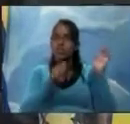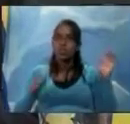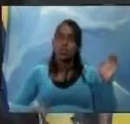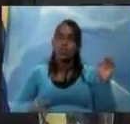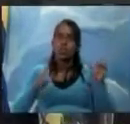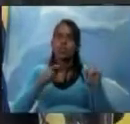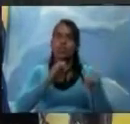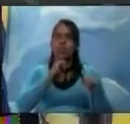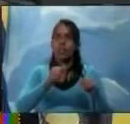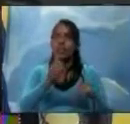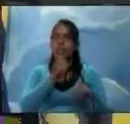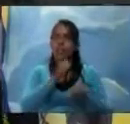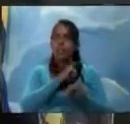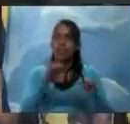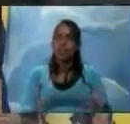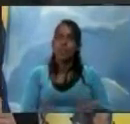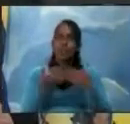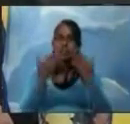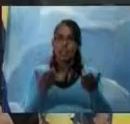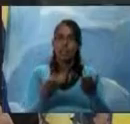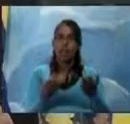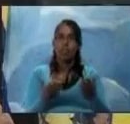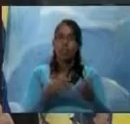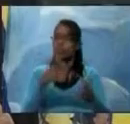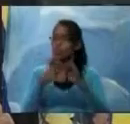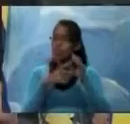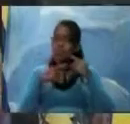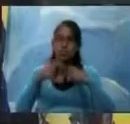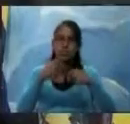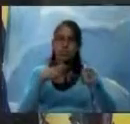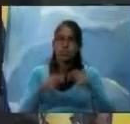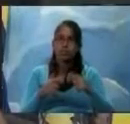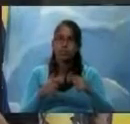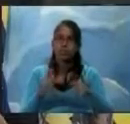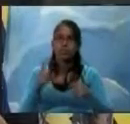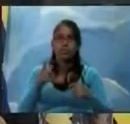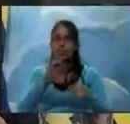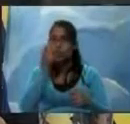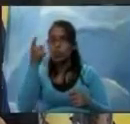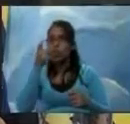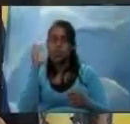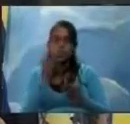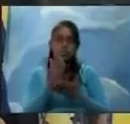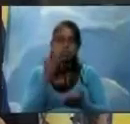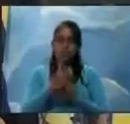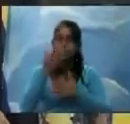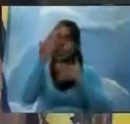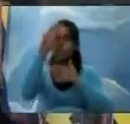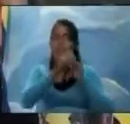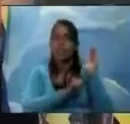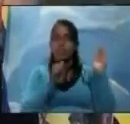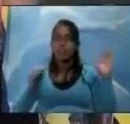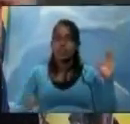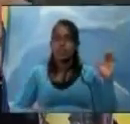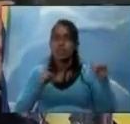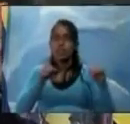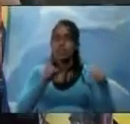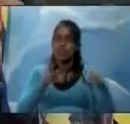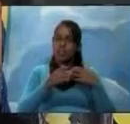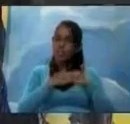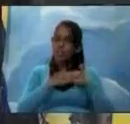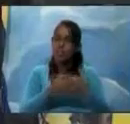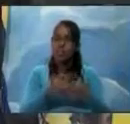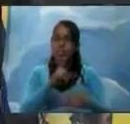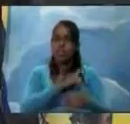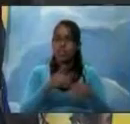a su Señor, si su Señor era quien le había entregado los talentos? No busque usted excusa delante del Señor. Él te ha dotado